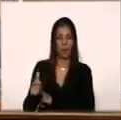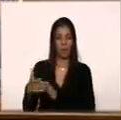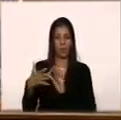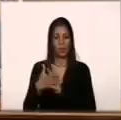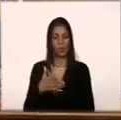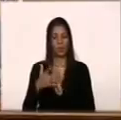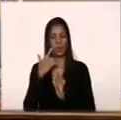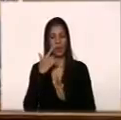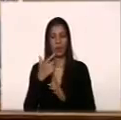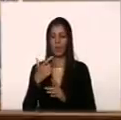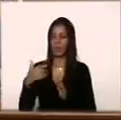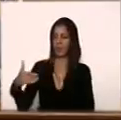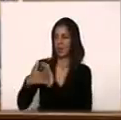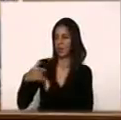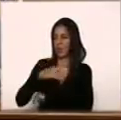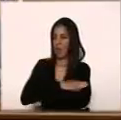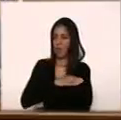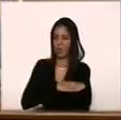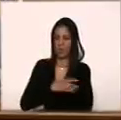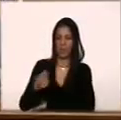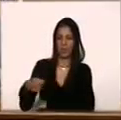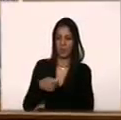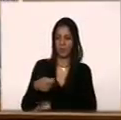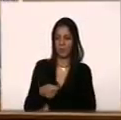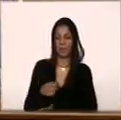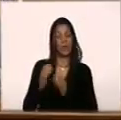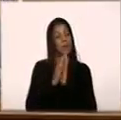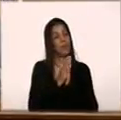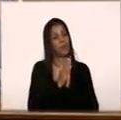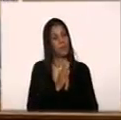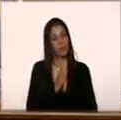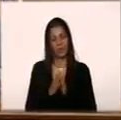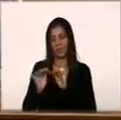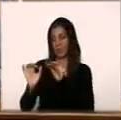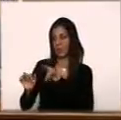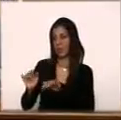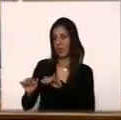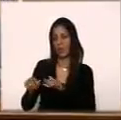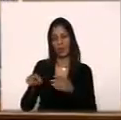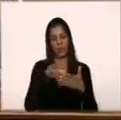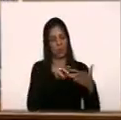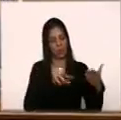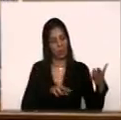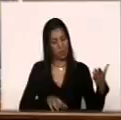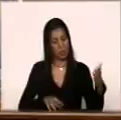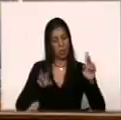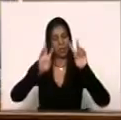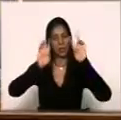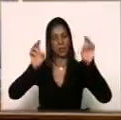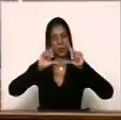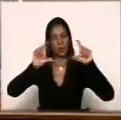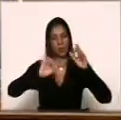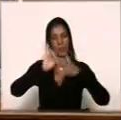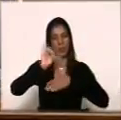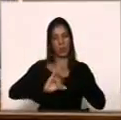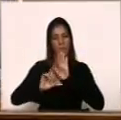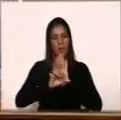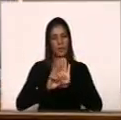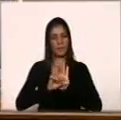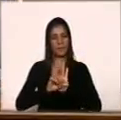de la guerra económica. Así que, ciudadano secretario, sírvase dar lectura al título del proyecto de ley.